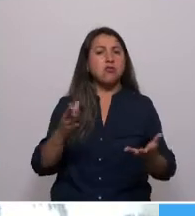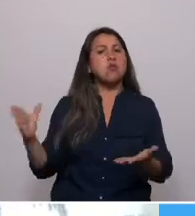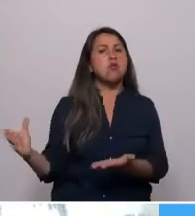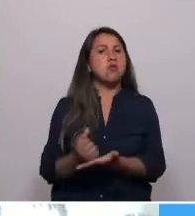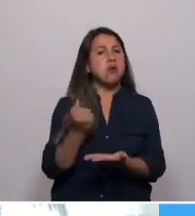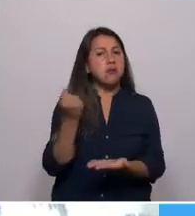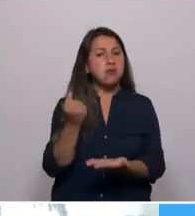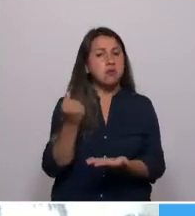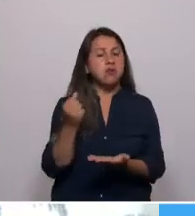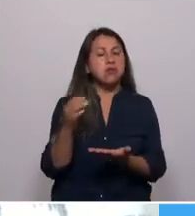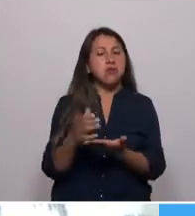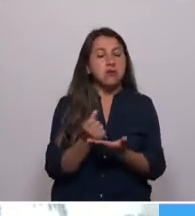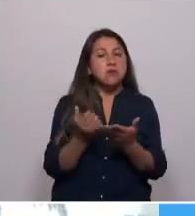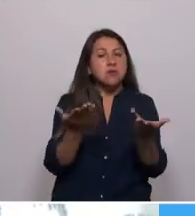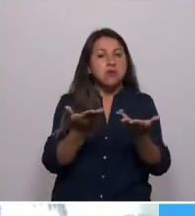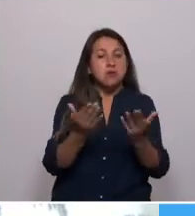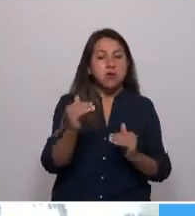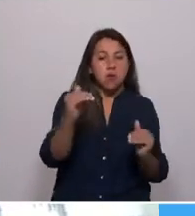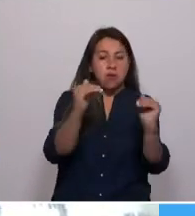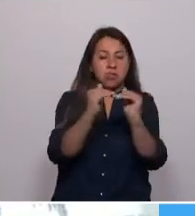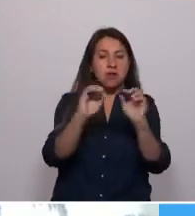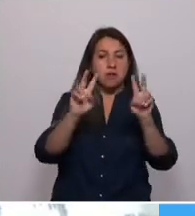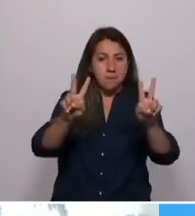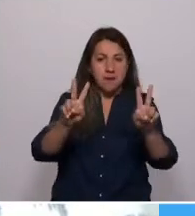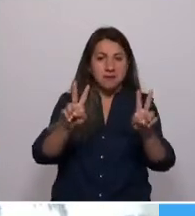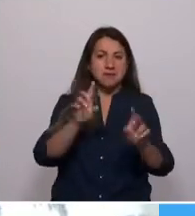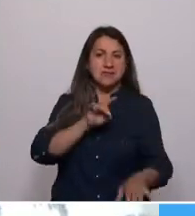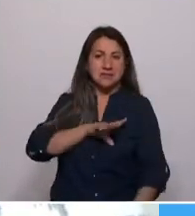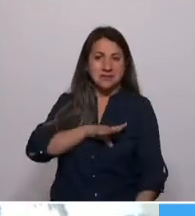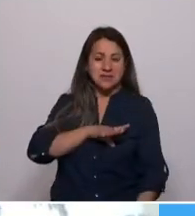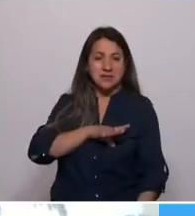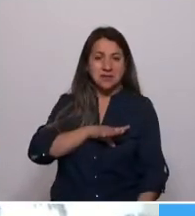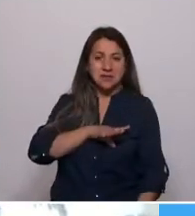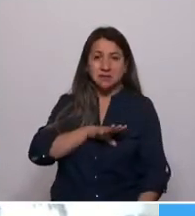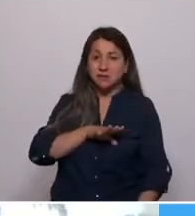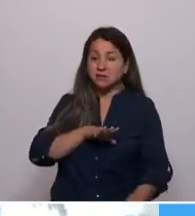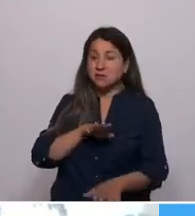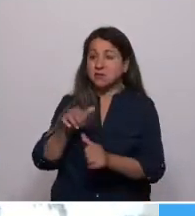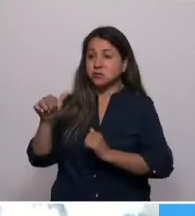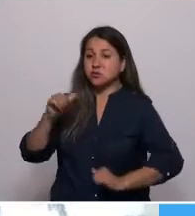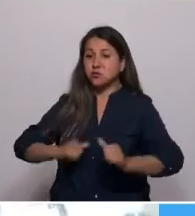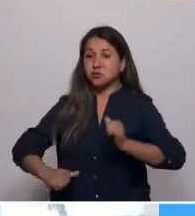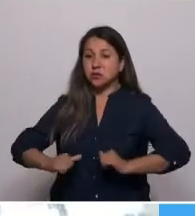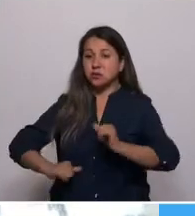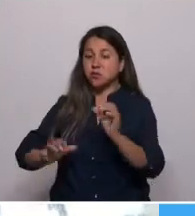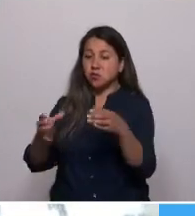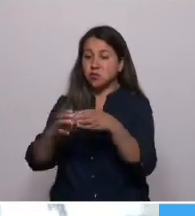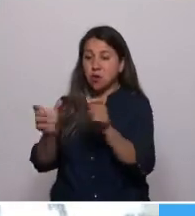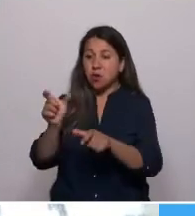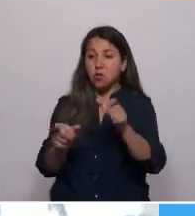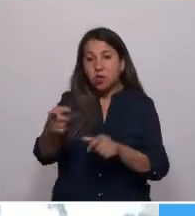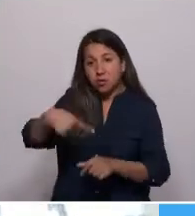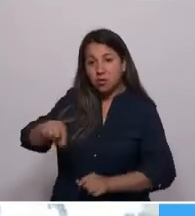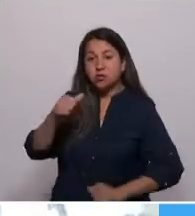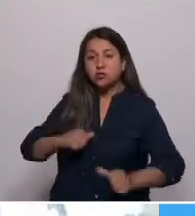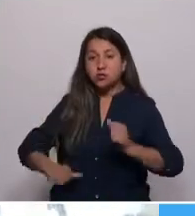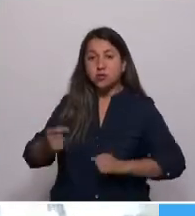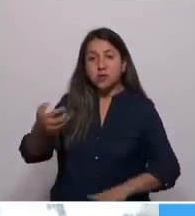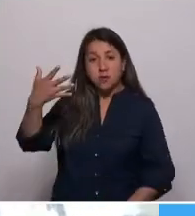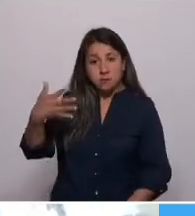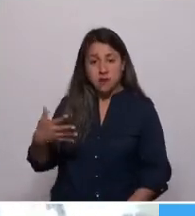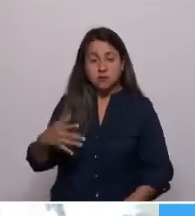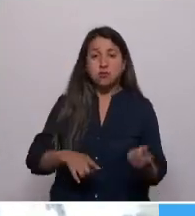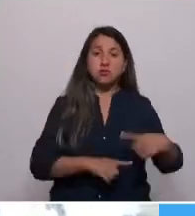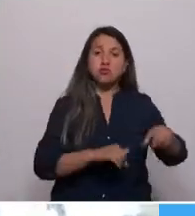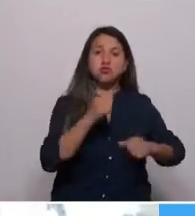dignidad para todos la paz para chile' si el sufrimiento de unos vale más que el sufrimiento de